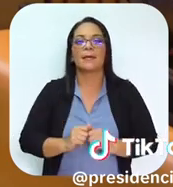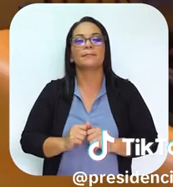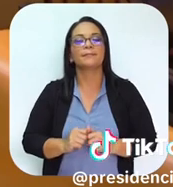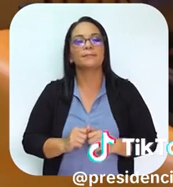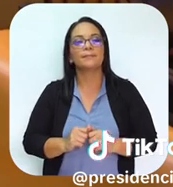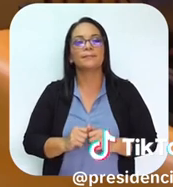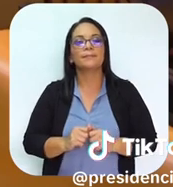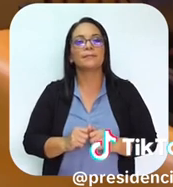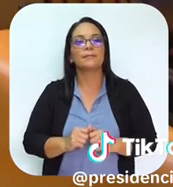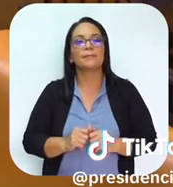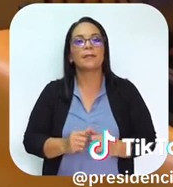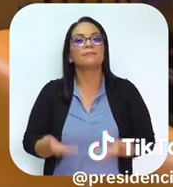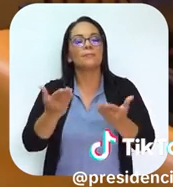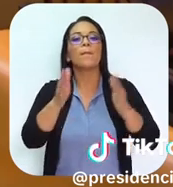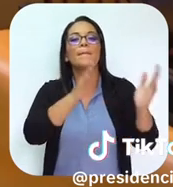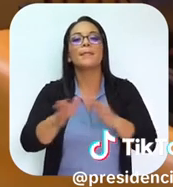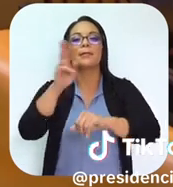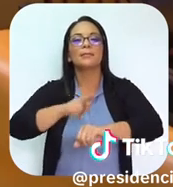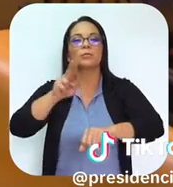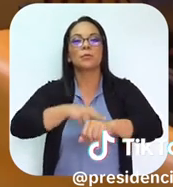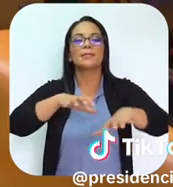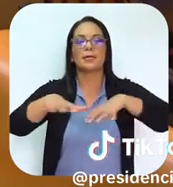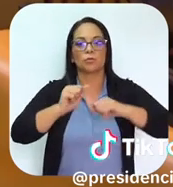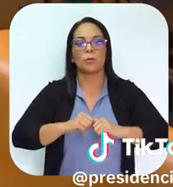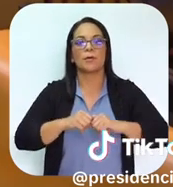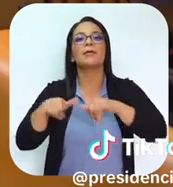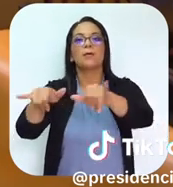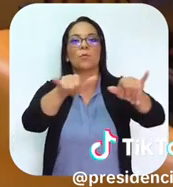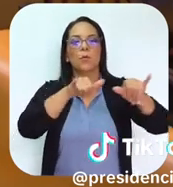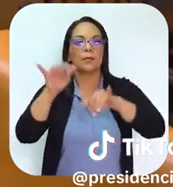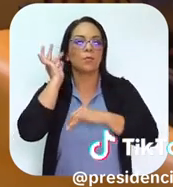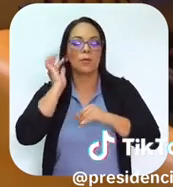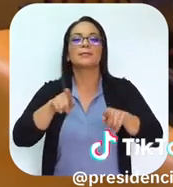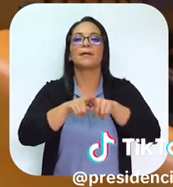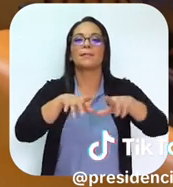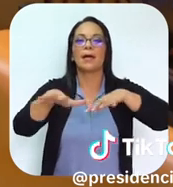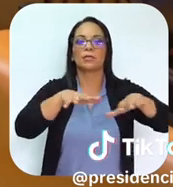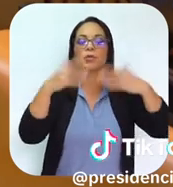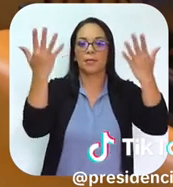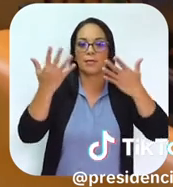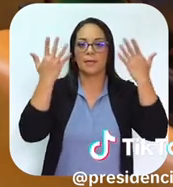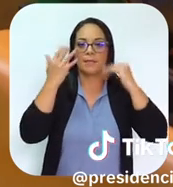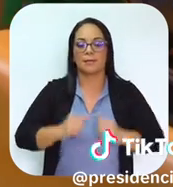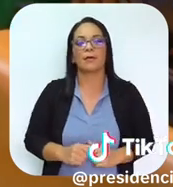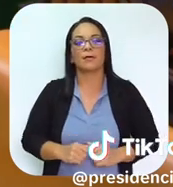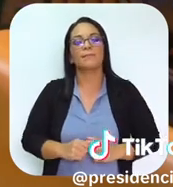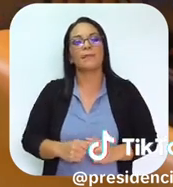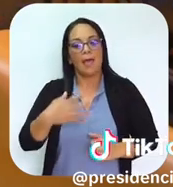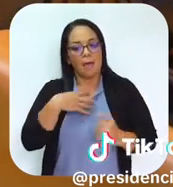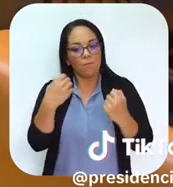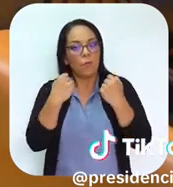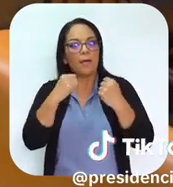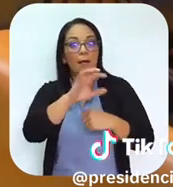Asimismo generamos un plan el plan Nacional de acción sobre igualdad de género y acción climática